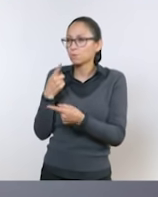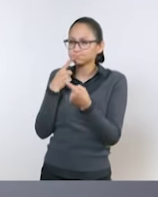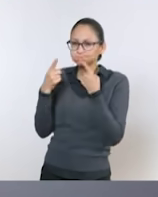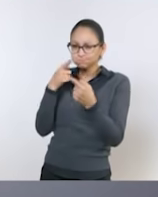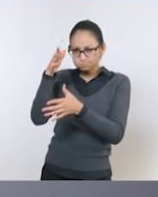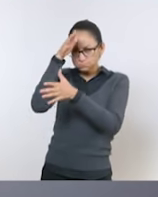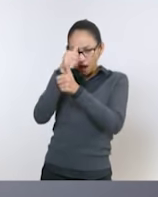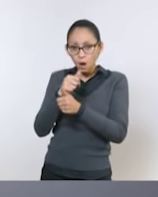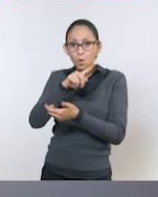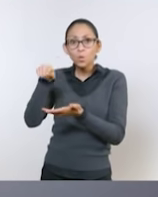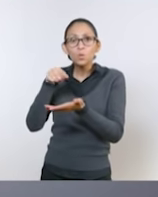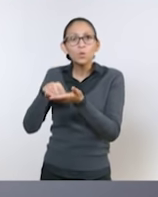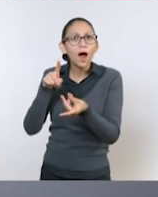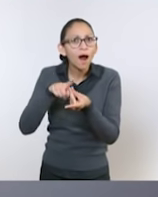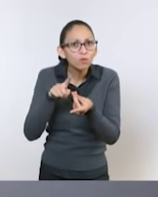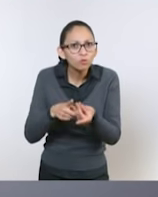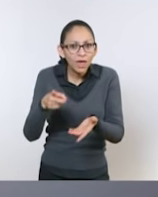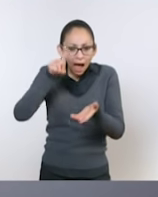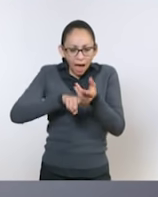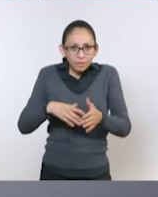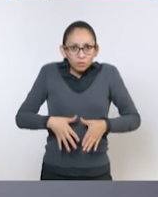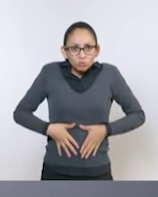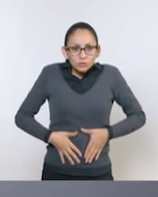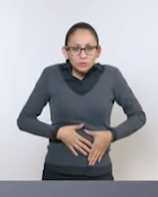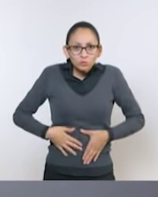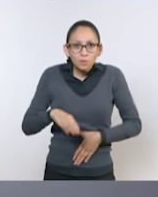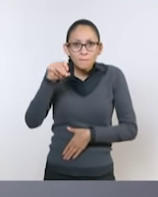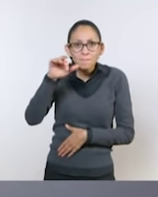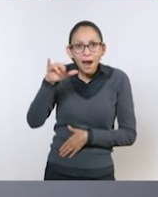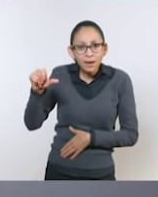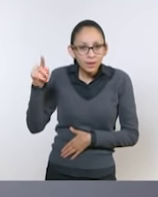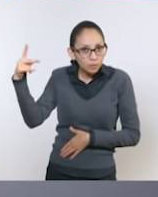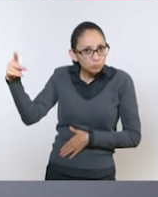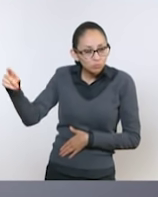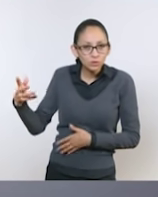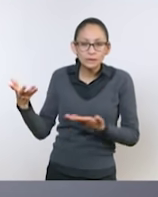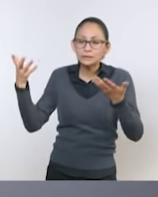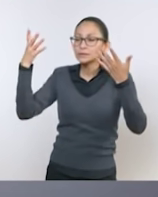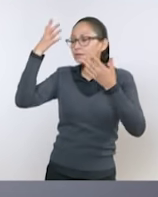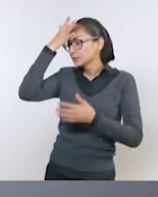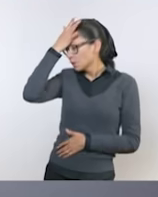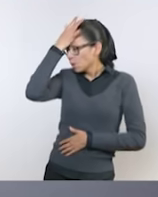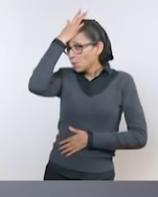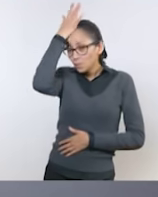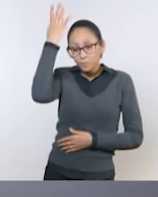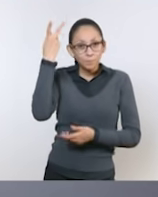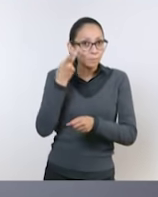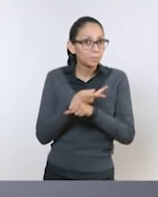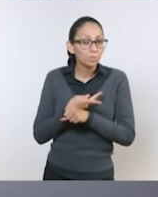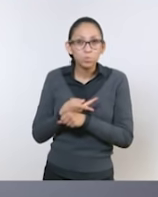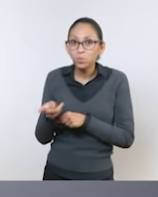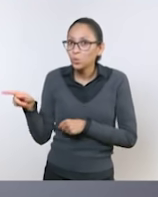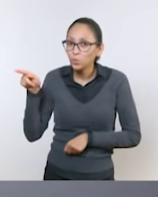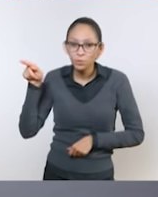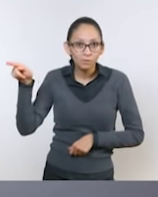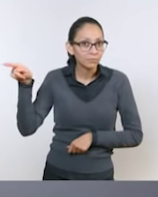porque tenían una convención en el estómago de Pili. Pobre María del